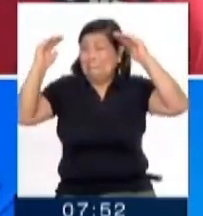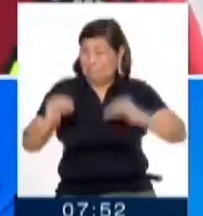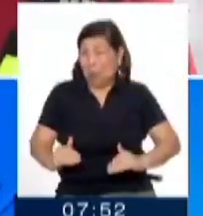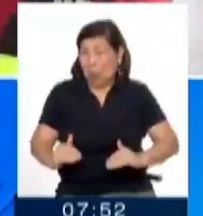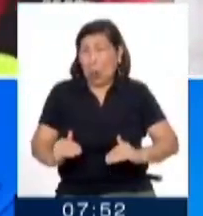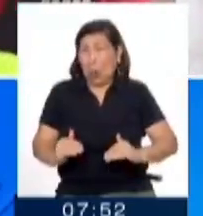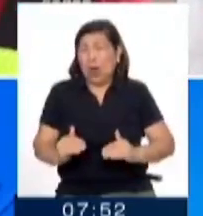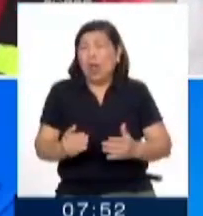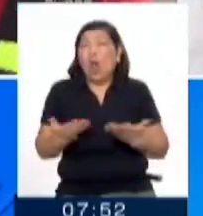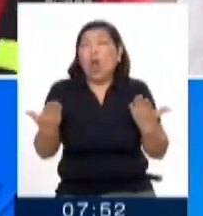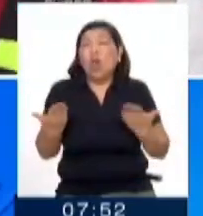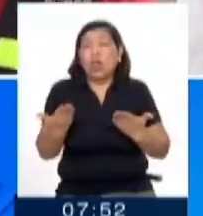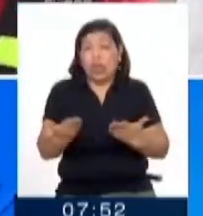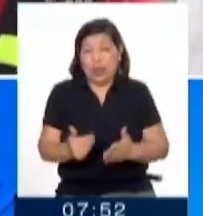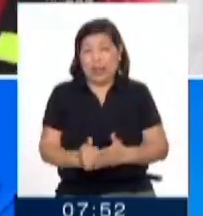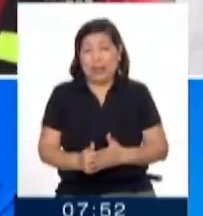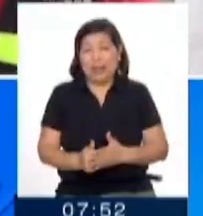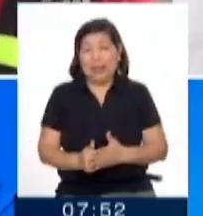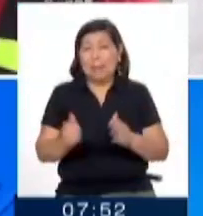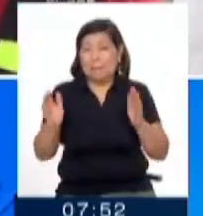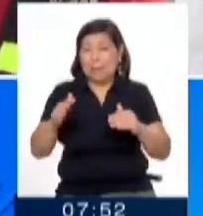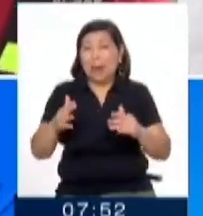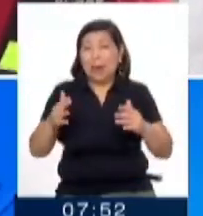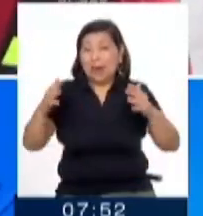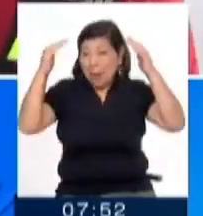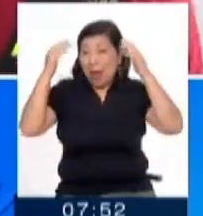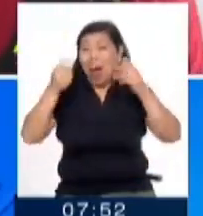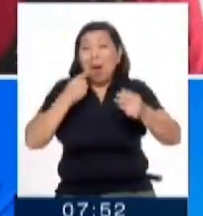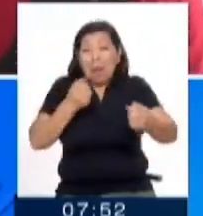pesado, que cayó sobre la máquina.